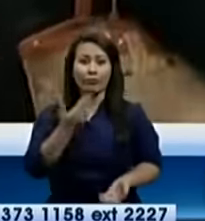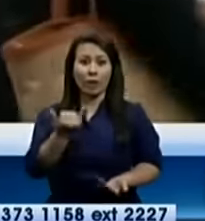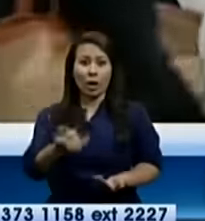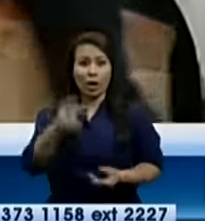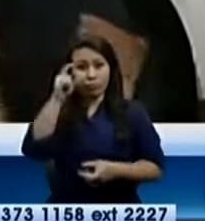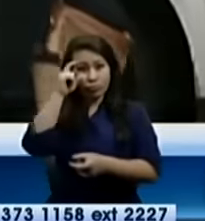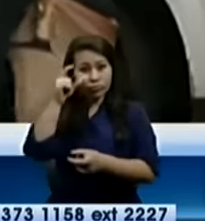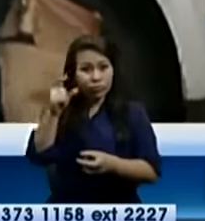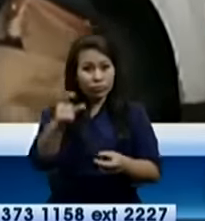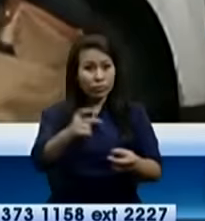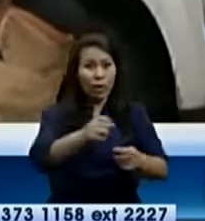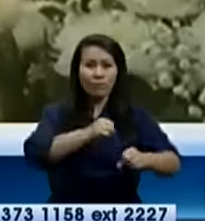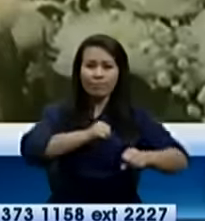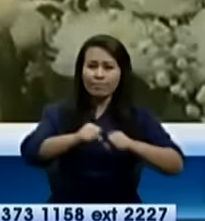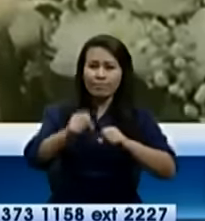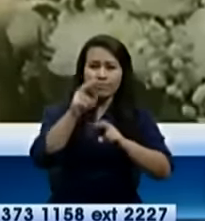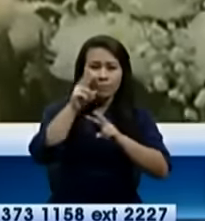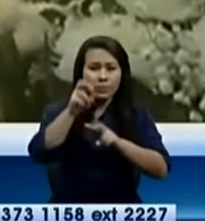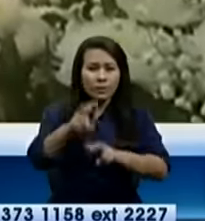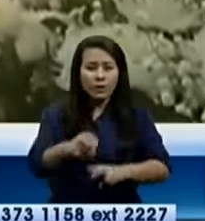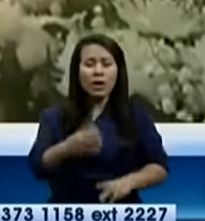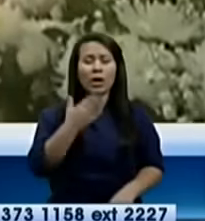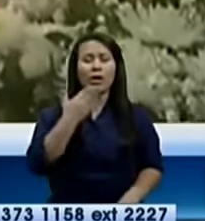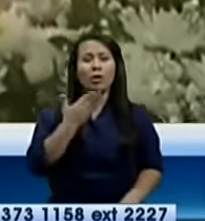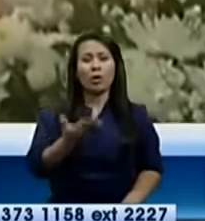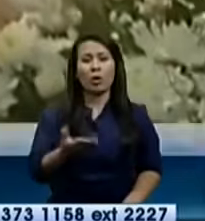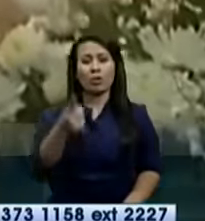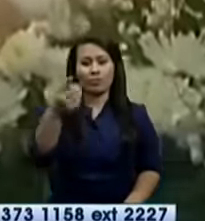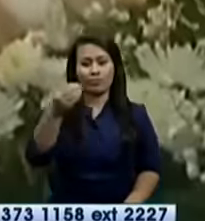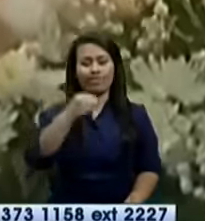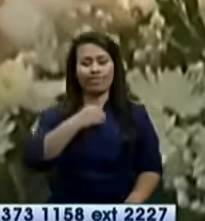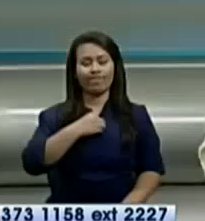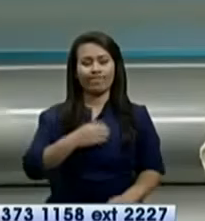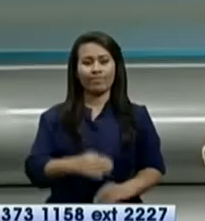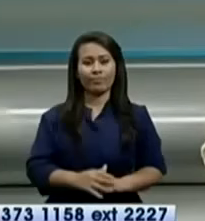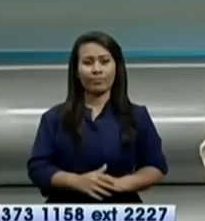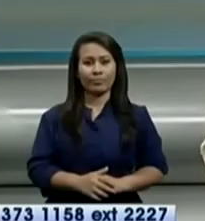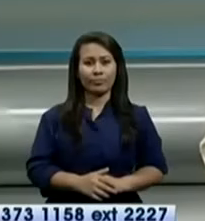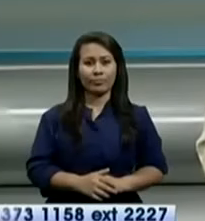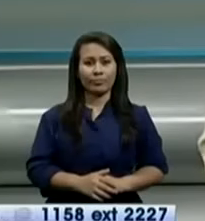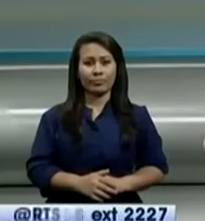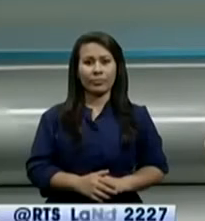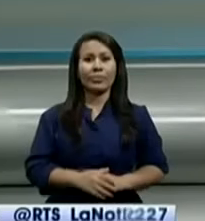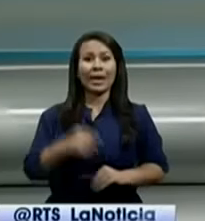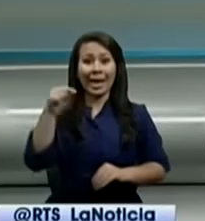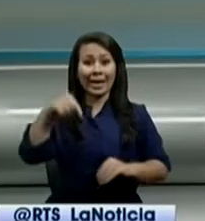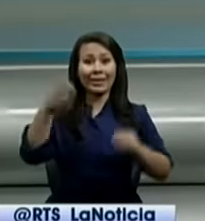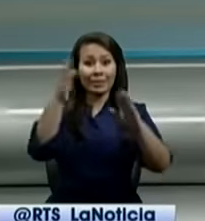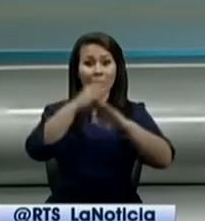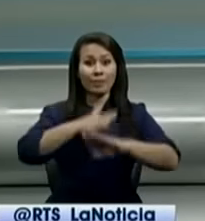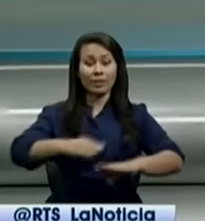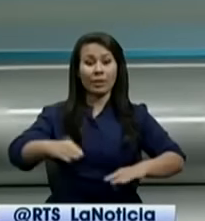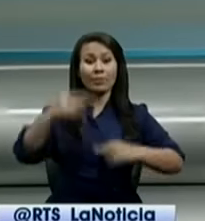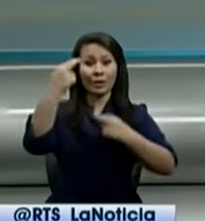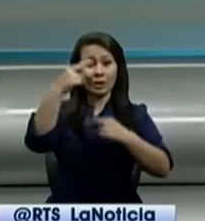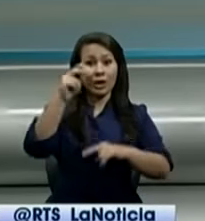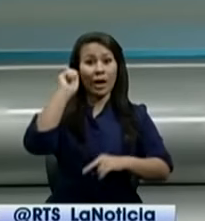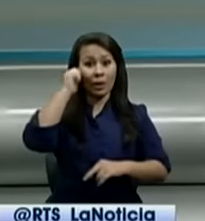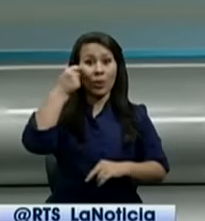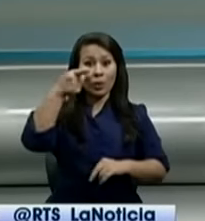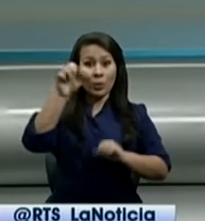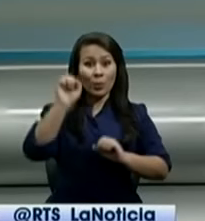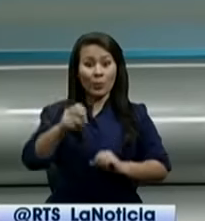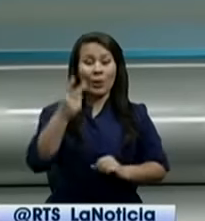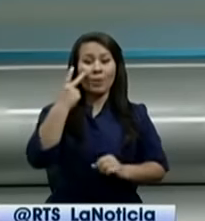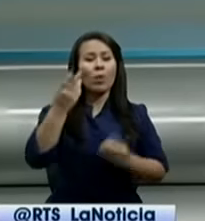Durán investigan el caso. Informó Marcela Maquilón. Así concluimos. Recuerde que puede vernos